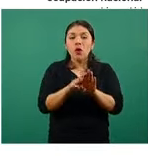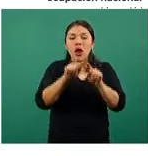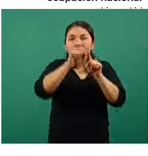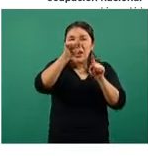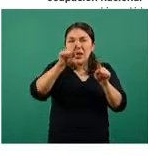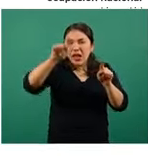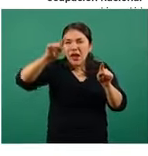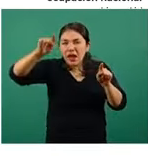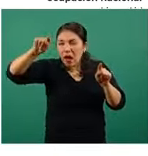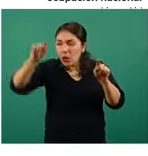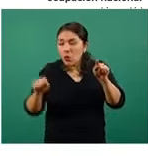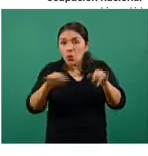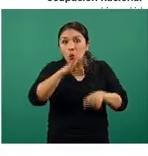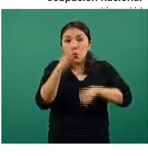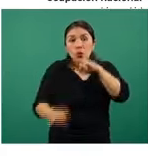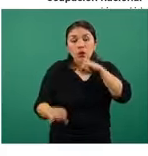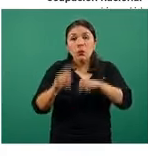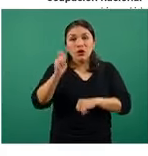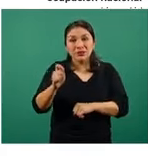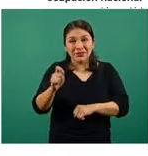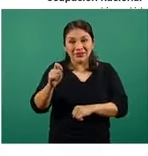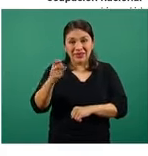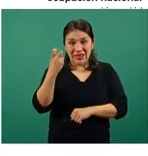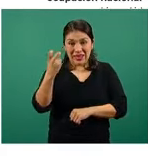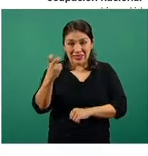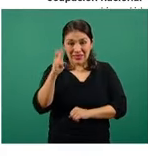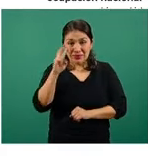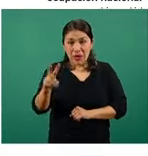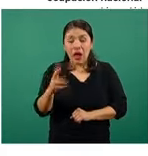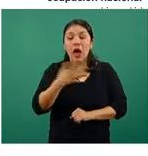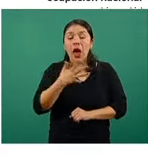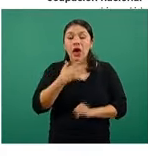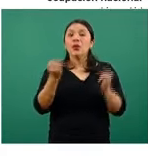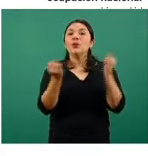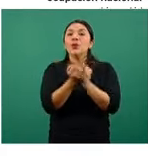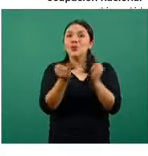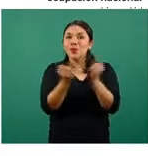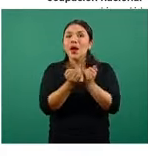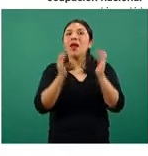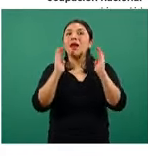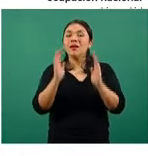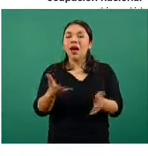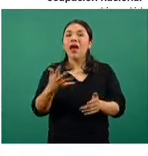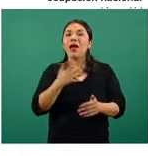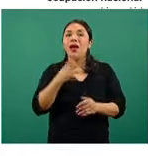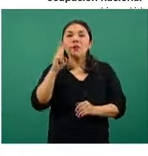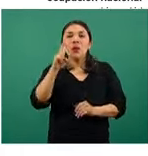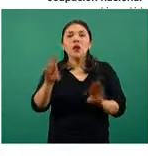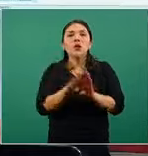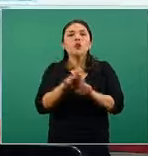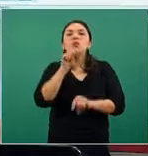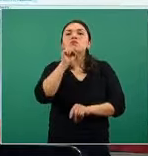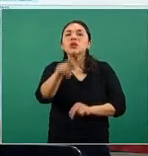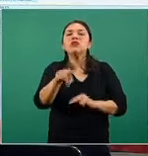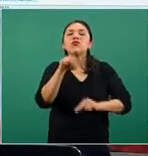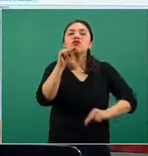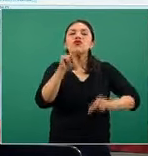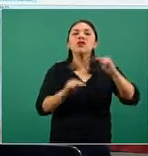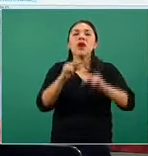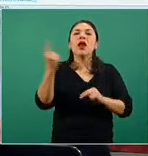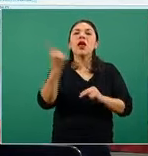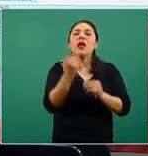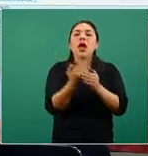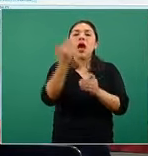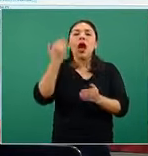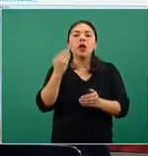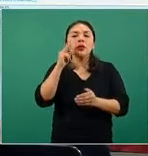línea graficada, nos estamos refiriendo a este punto, está llegando también al mismo nivel que teníamos